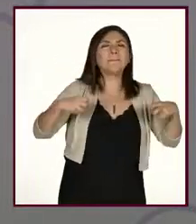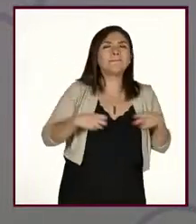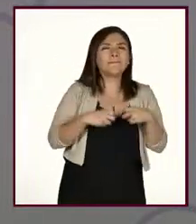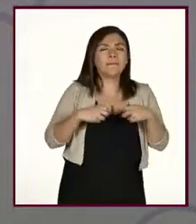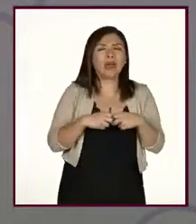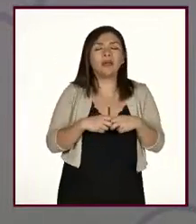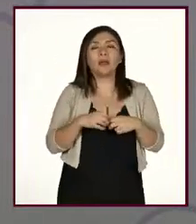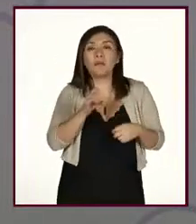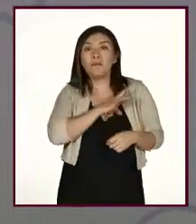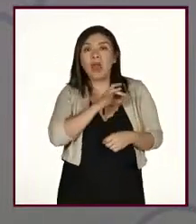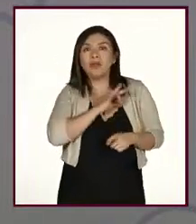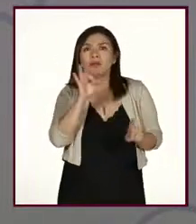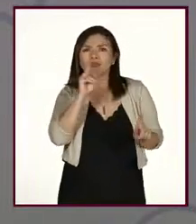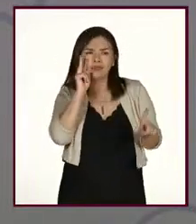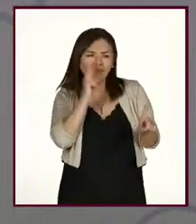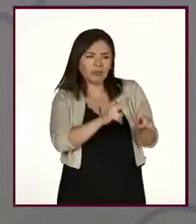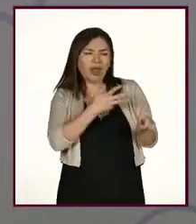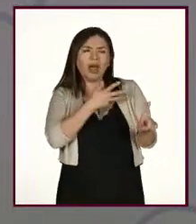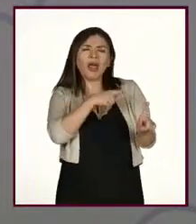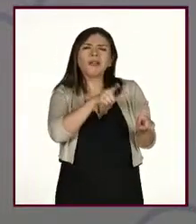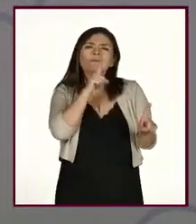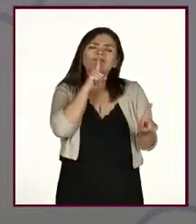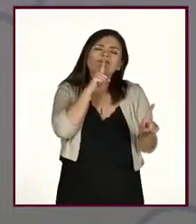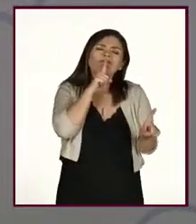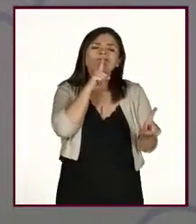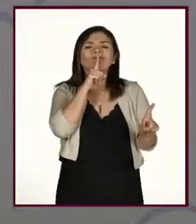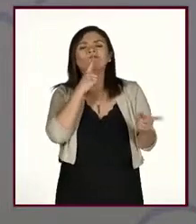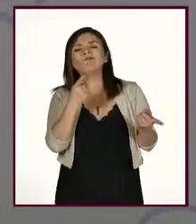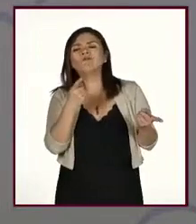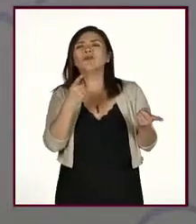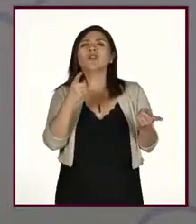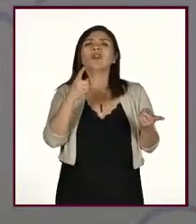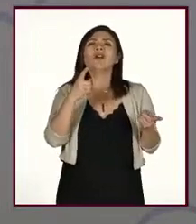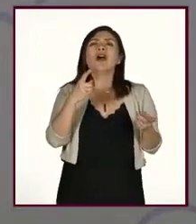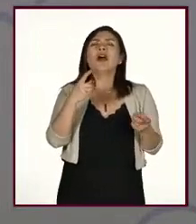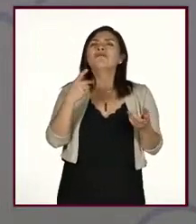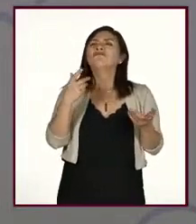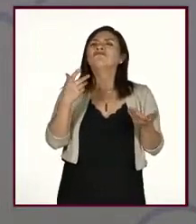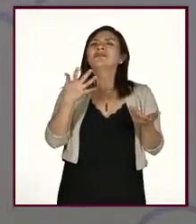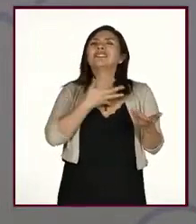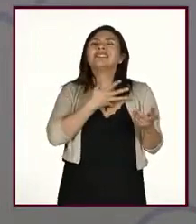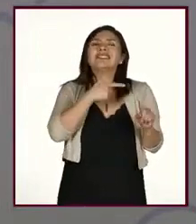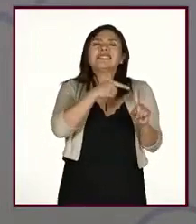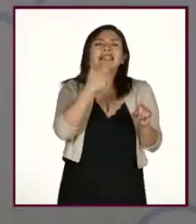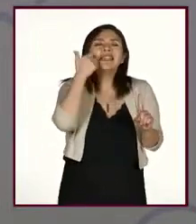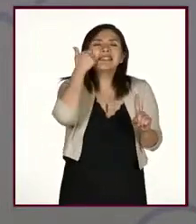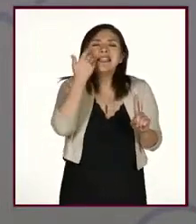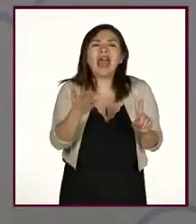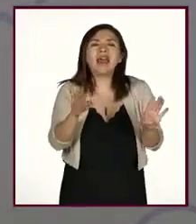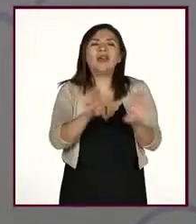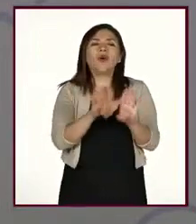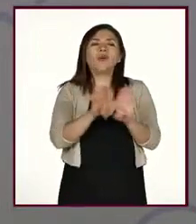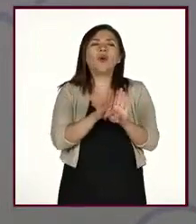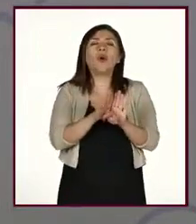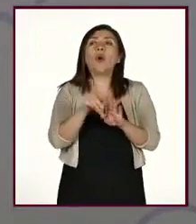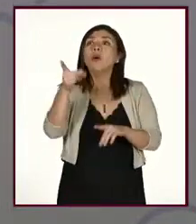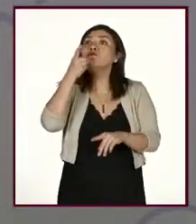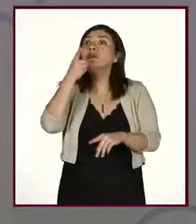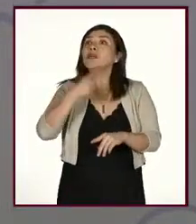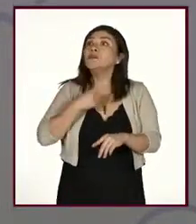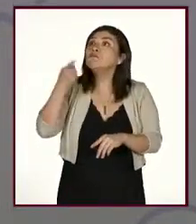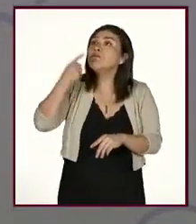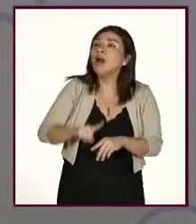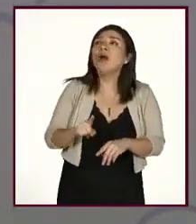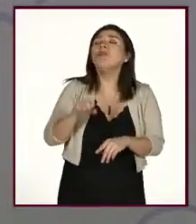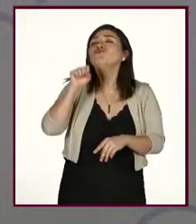niño dócil, este niño sumiso, este niño que a lo mejor tiene el deseo, muchas veces como estar complaciendo los deseos